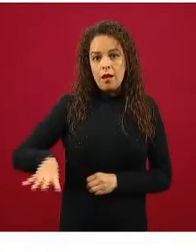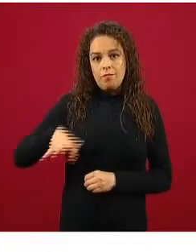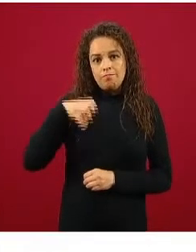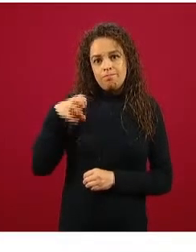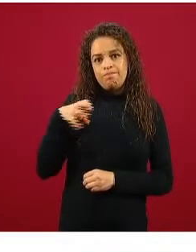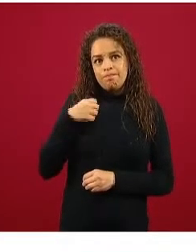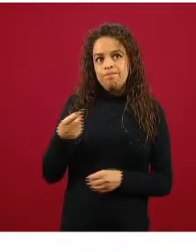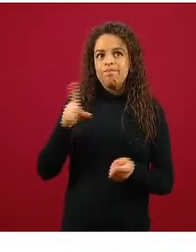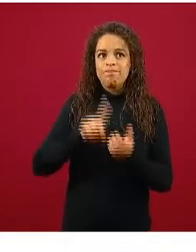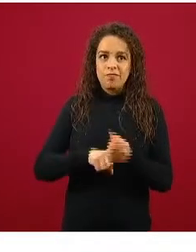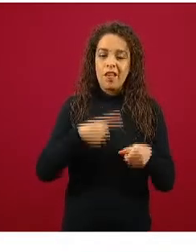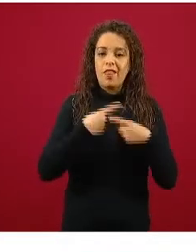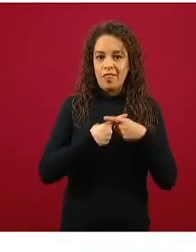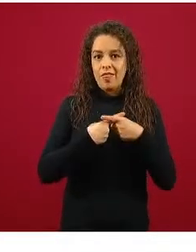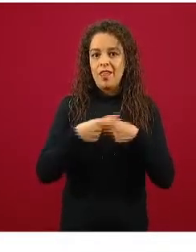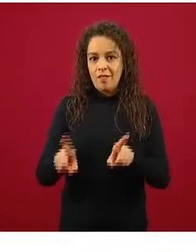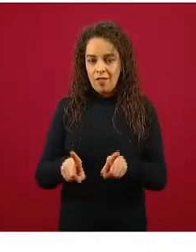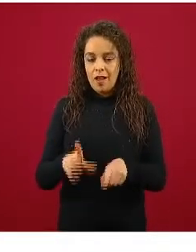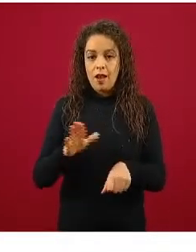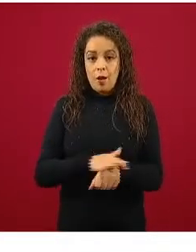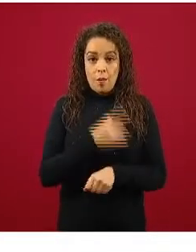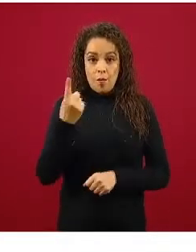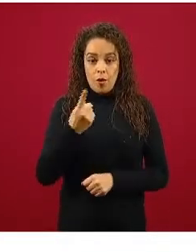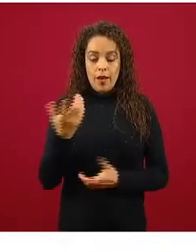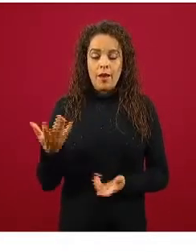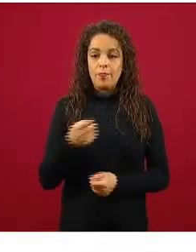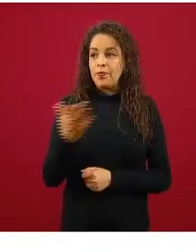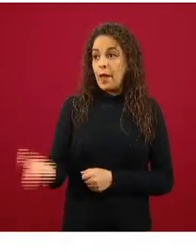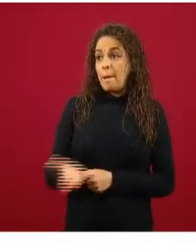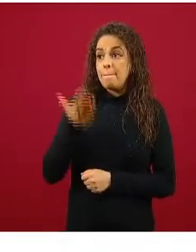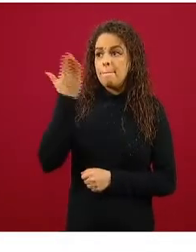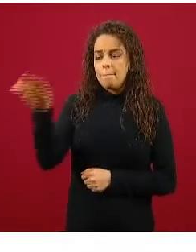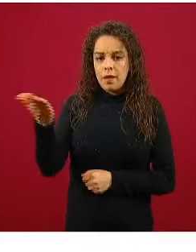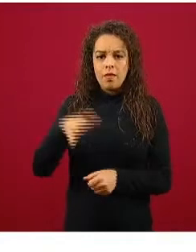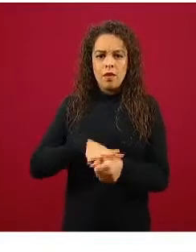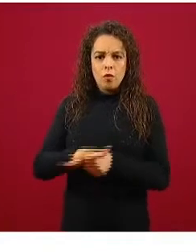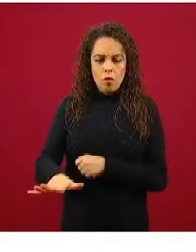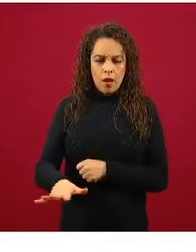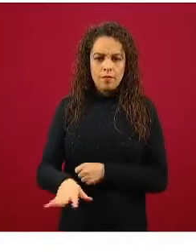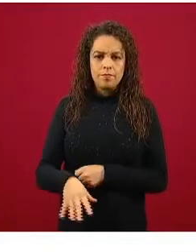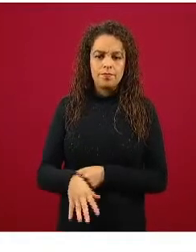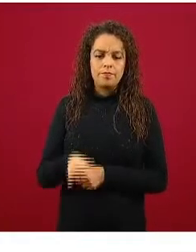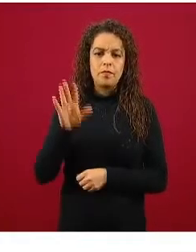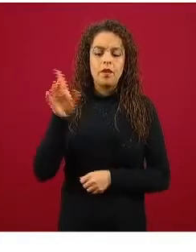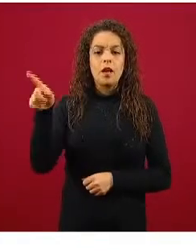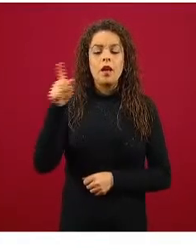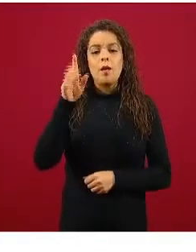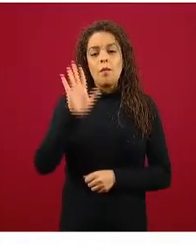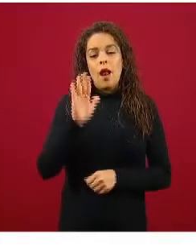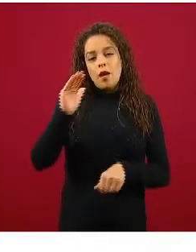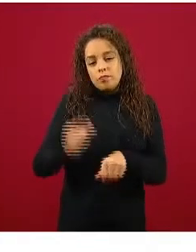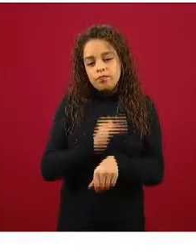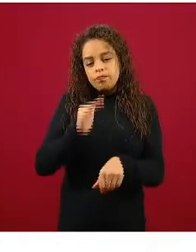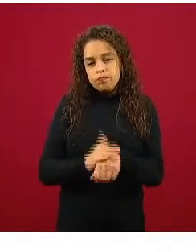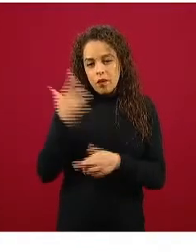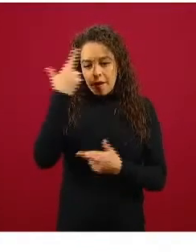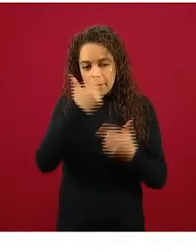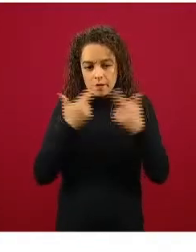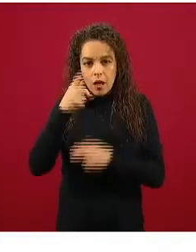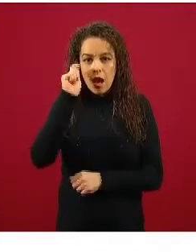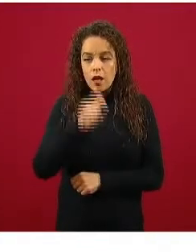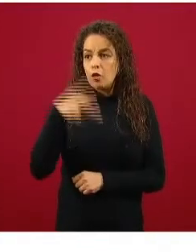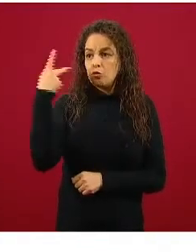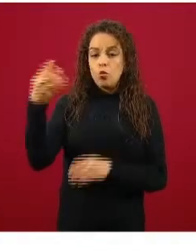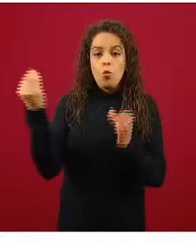las primeras esenciales, que fue solicitarles una autoevaluación de los protocolos que estaban